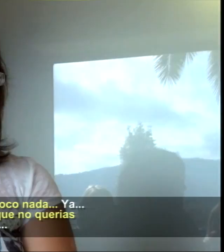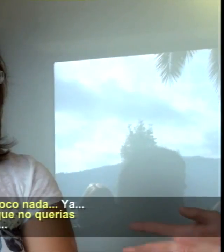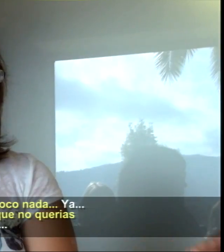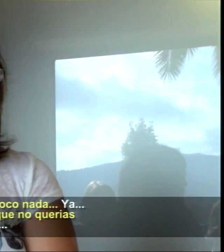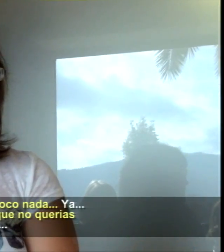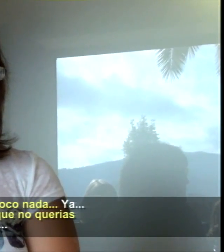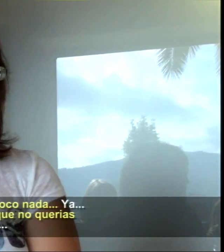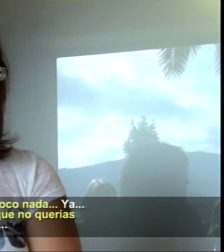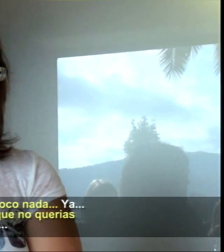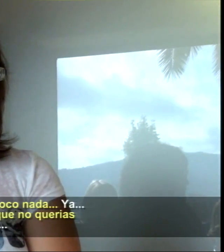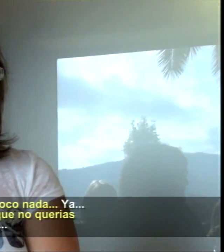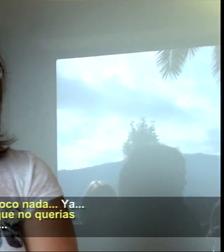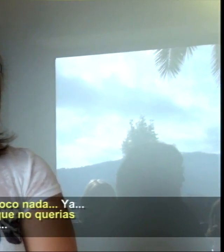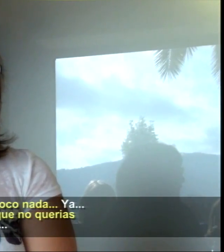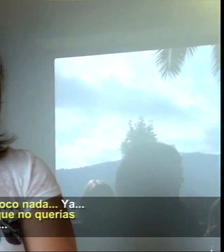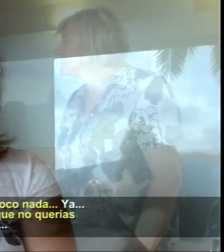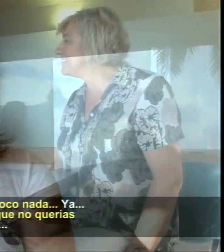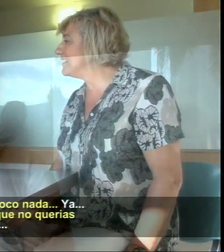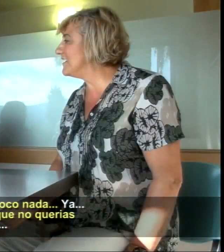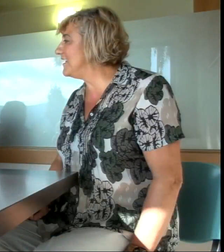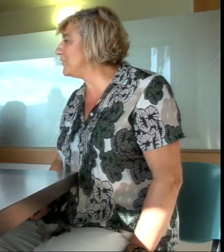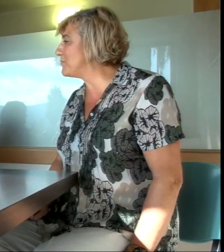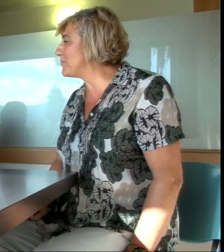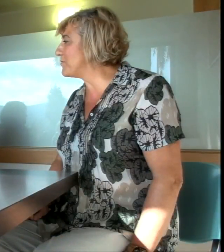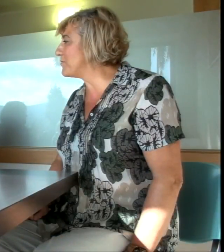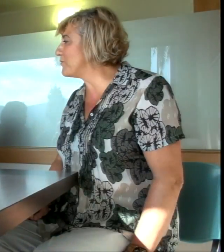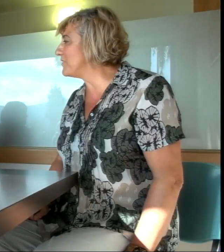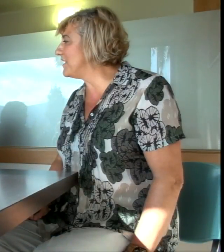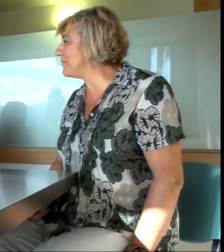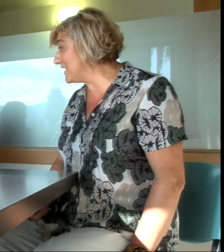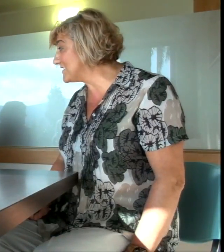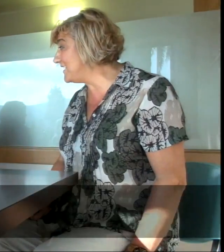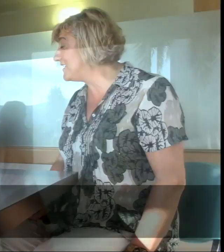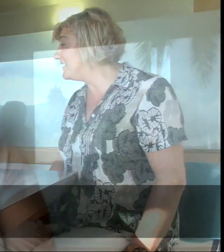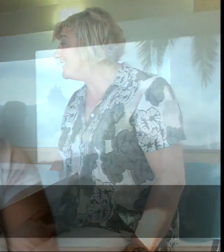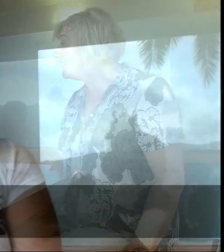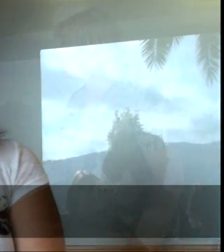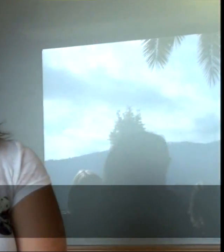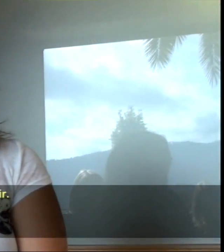que no querías ir al colegio por las tardes, y que yo te pregunté que por qué no querías ir.